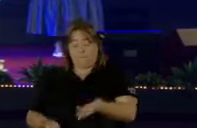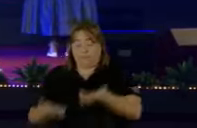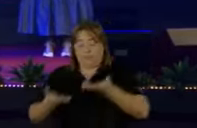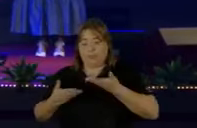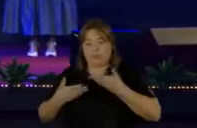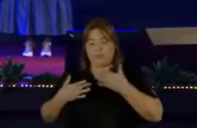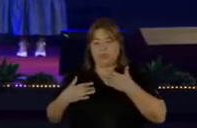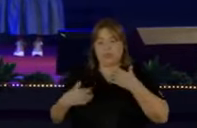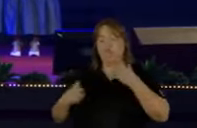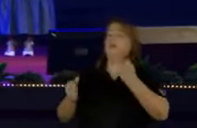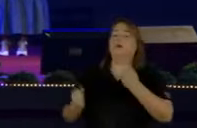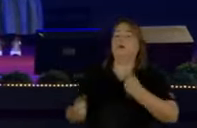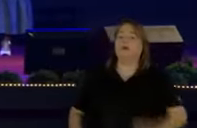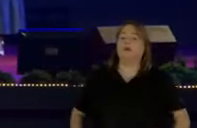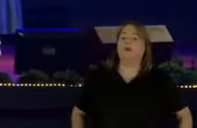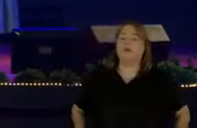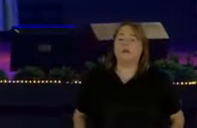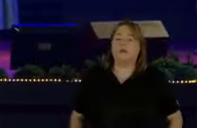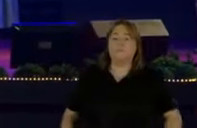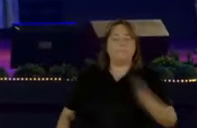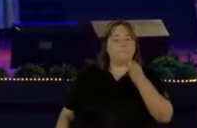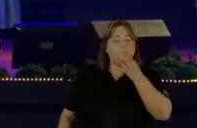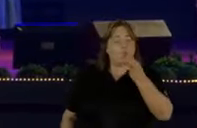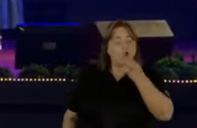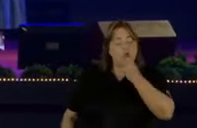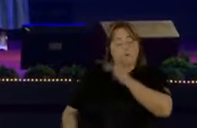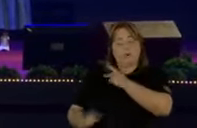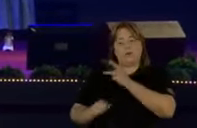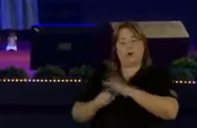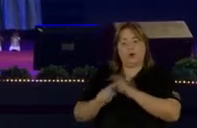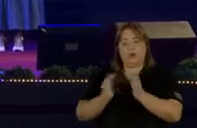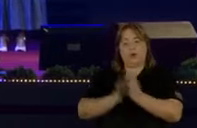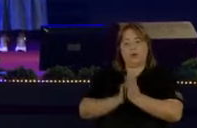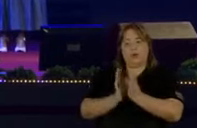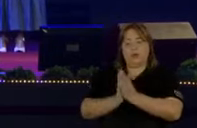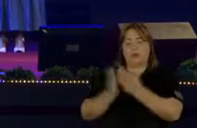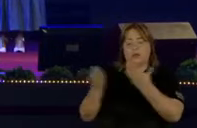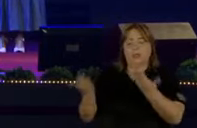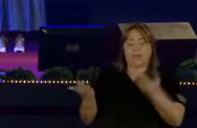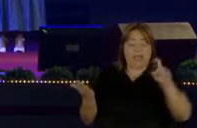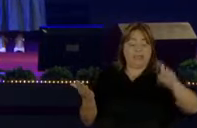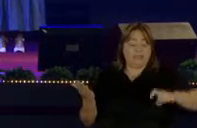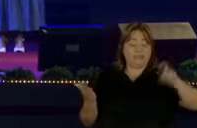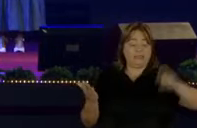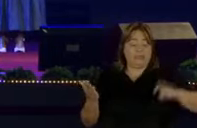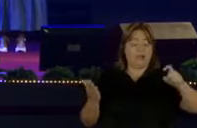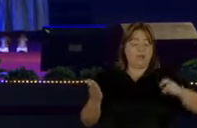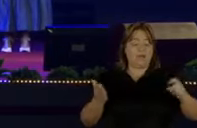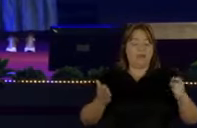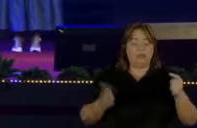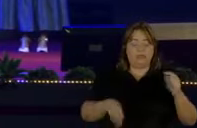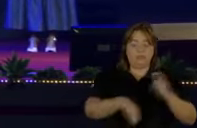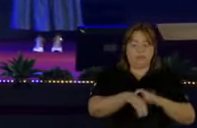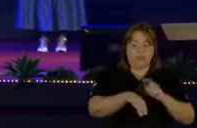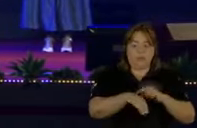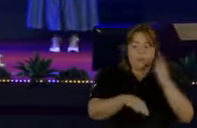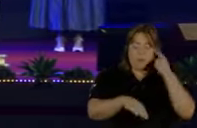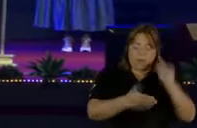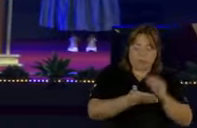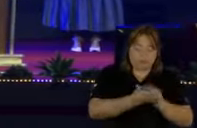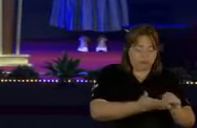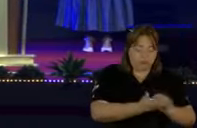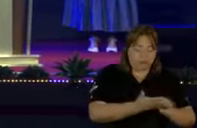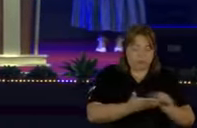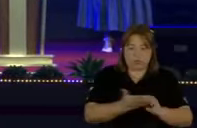en el 60 vengo con ese libro poderoso y necesitaba tiempo para escribir, porque mi esposa, que me